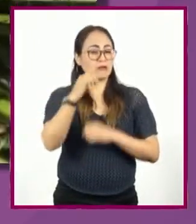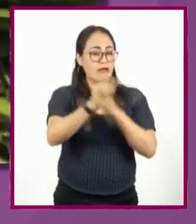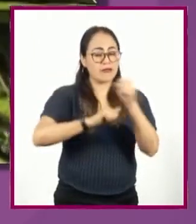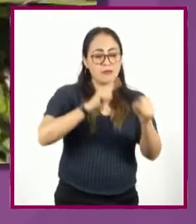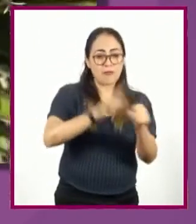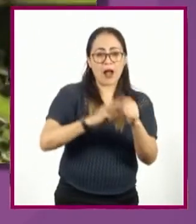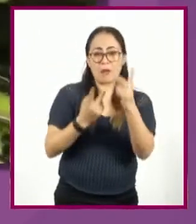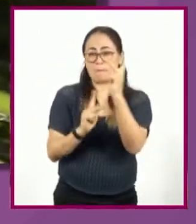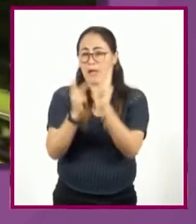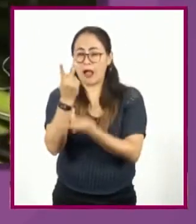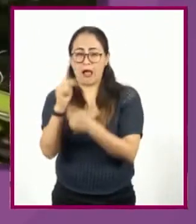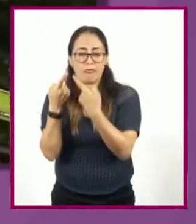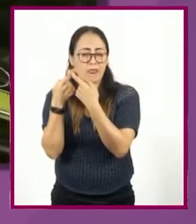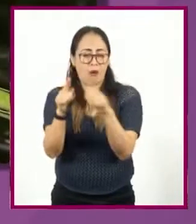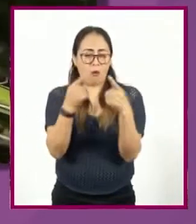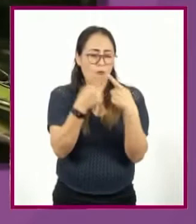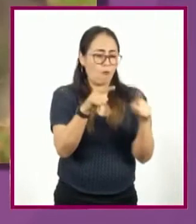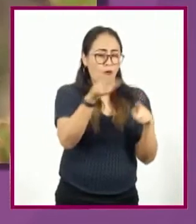Norte.